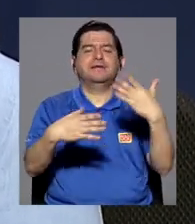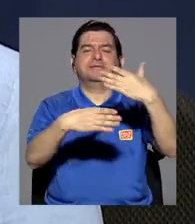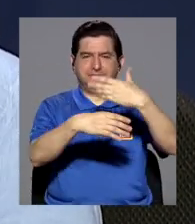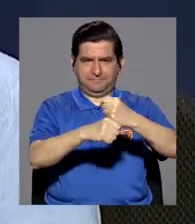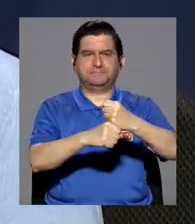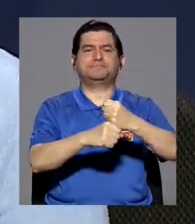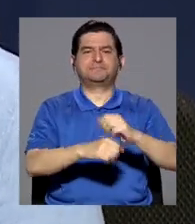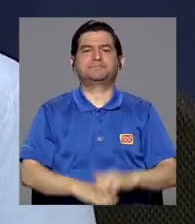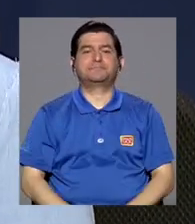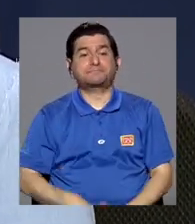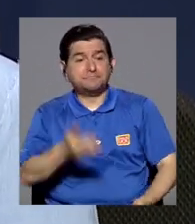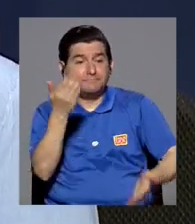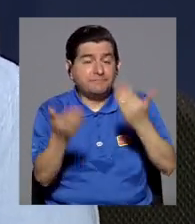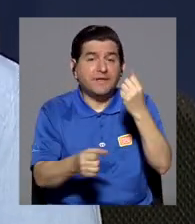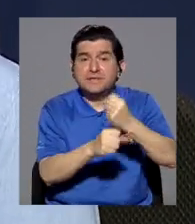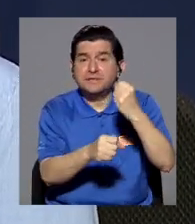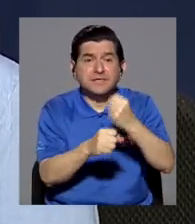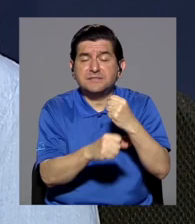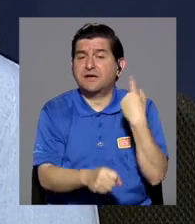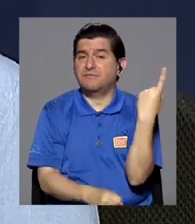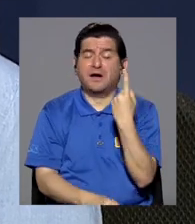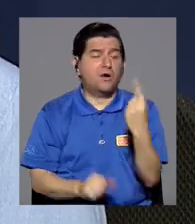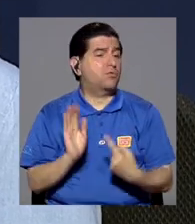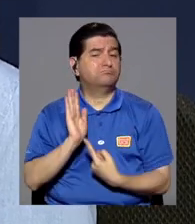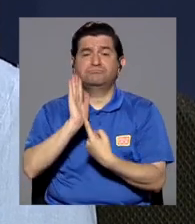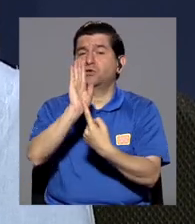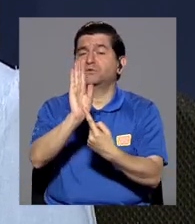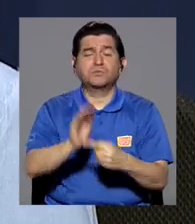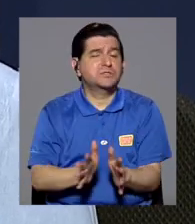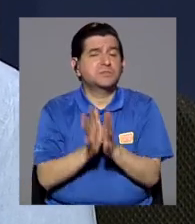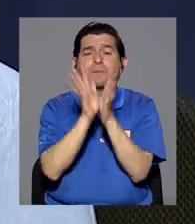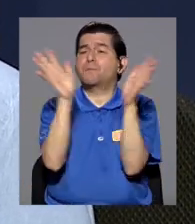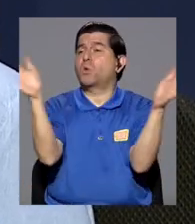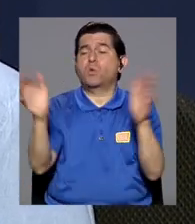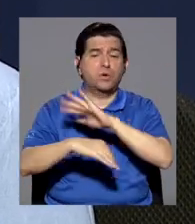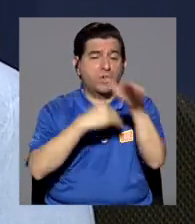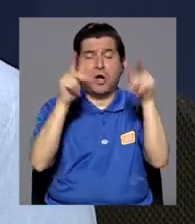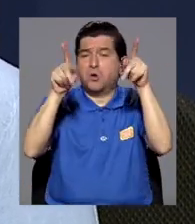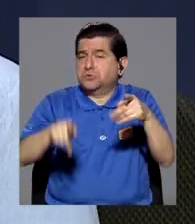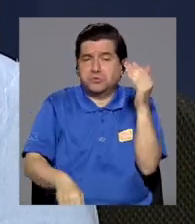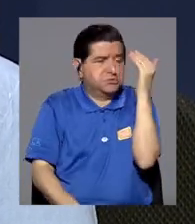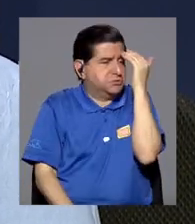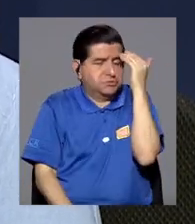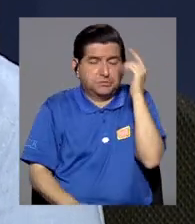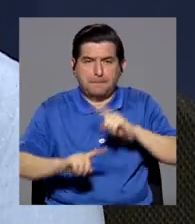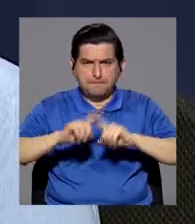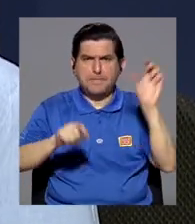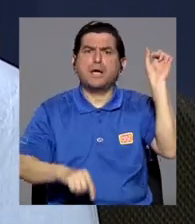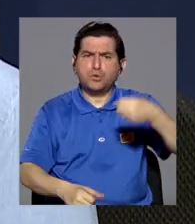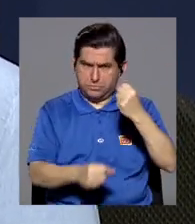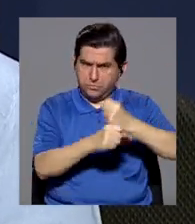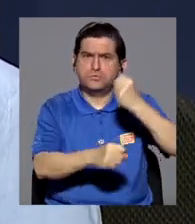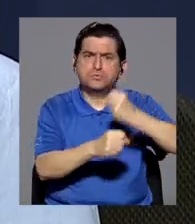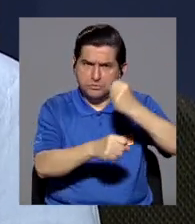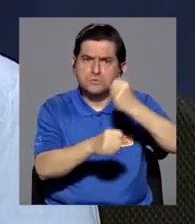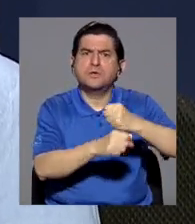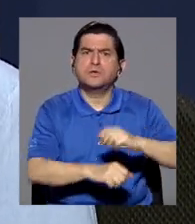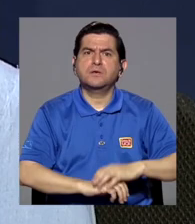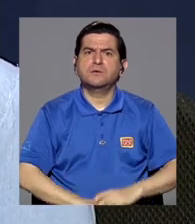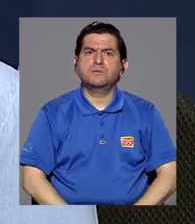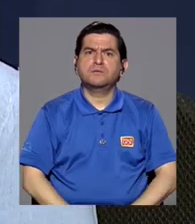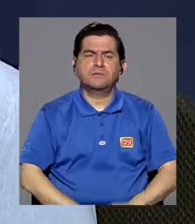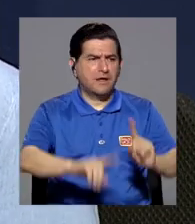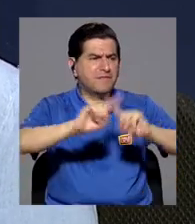y tal vez son trabajos que no siempre salen a la luz pública y todo el mundo los conoce pero si hay esfuerzos de